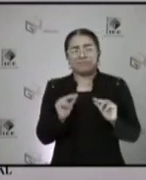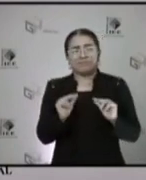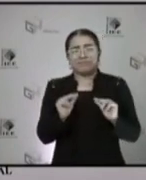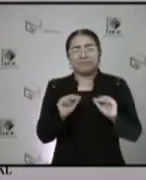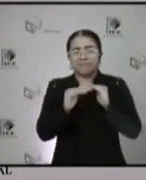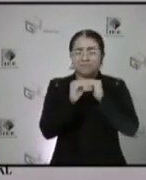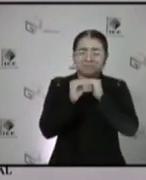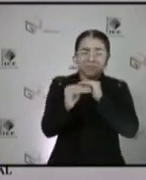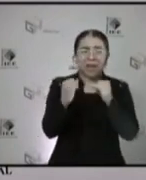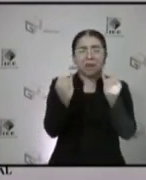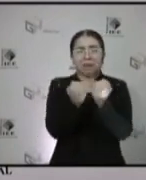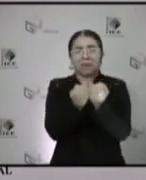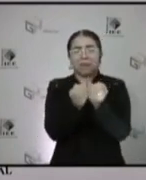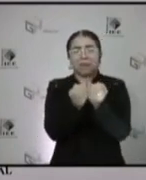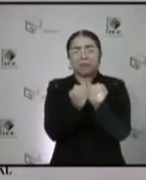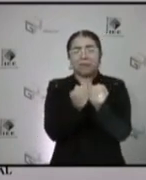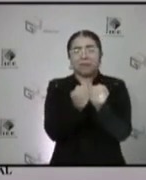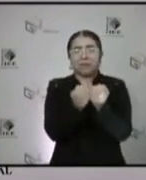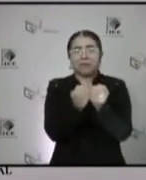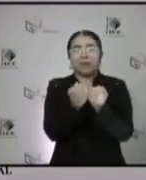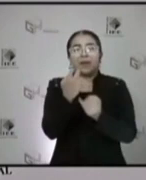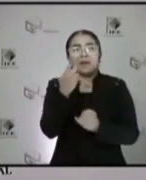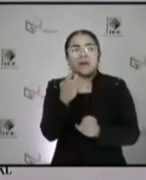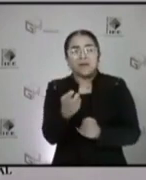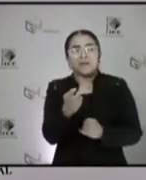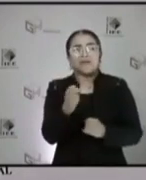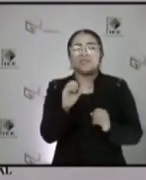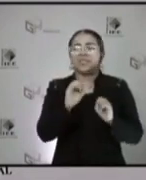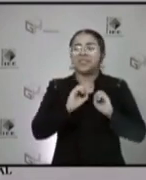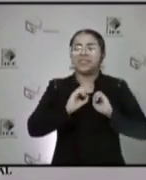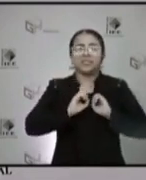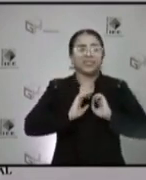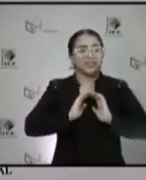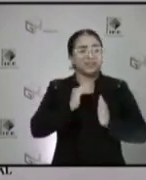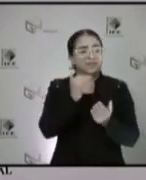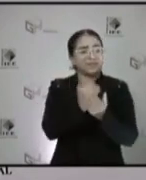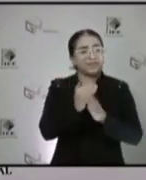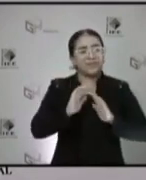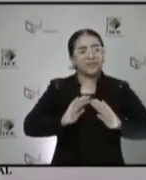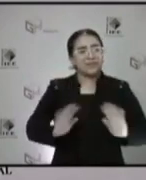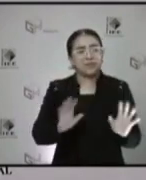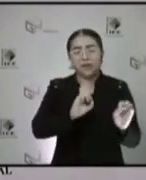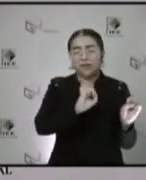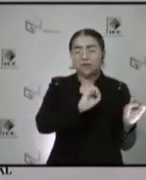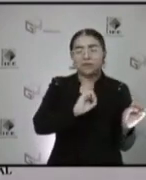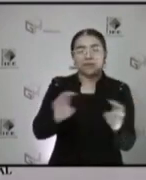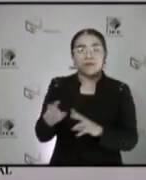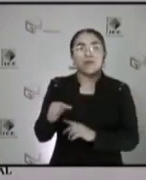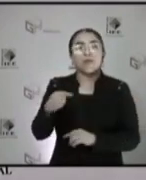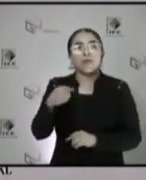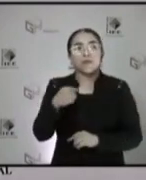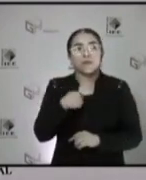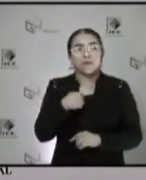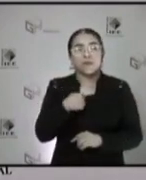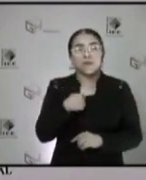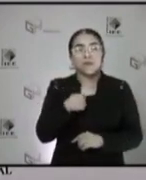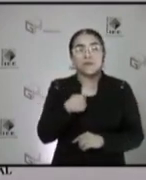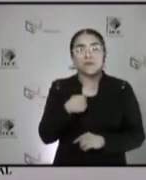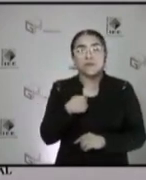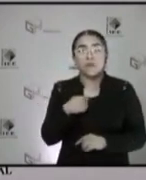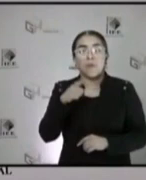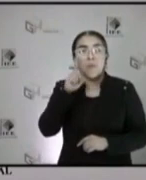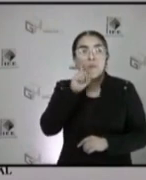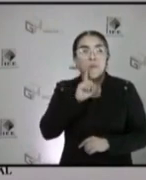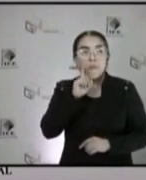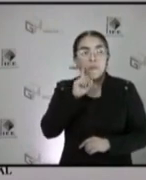a ninguno de mis paisanos. Ese es un lastre que tiene que desaparecer. Fui creado por